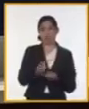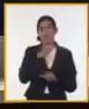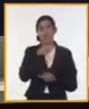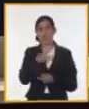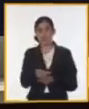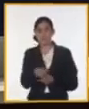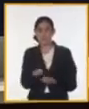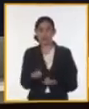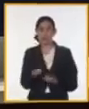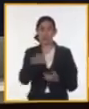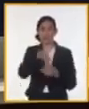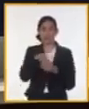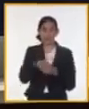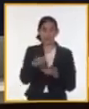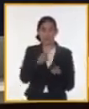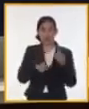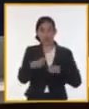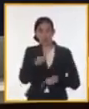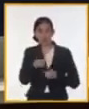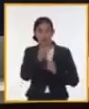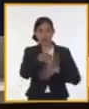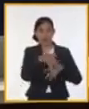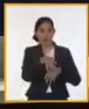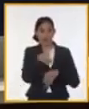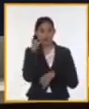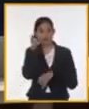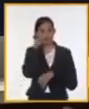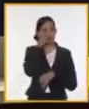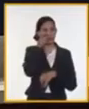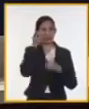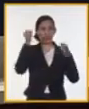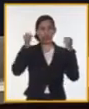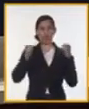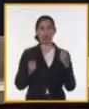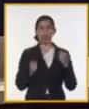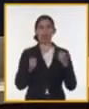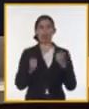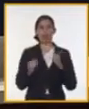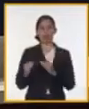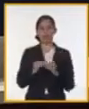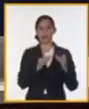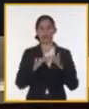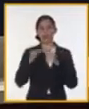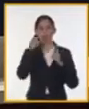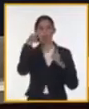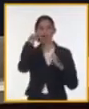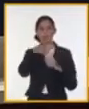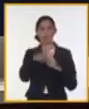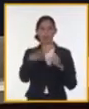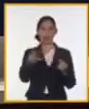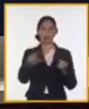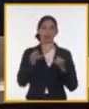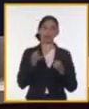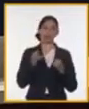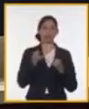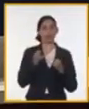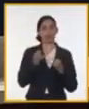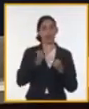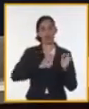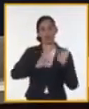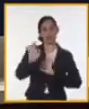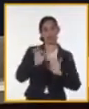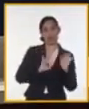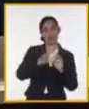Se busca siempre a tono con las características de la comunidad, que la propia comunidad decida cuáles son los objetivos fundamentales a proteger y qué sistema va a